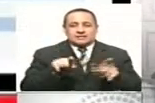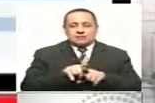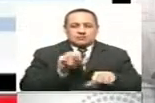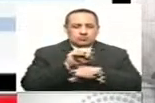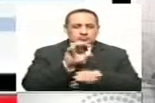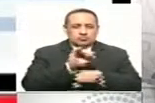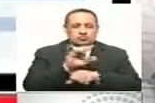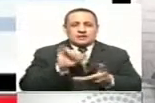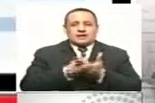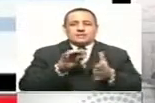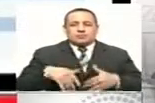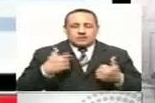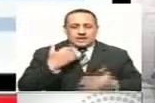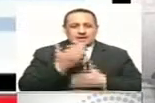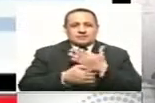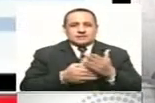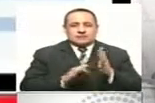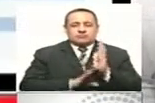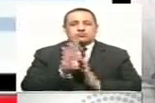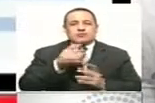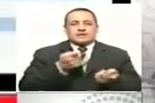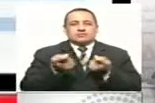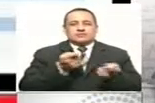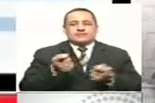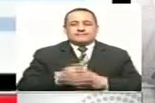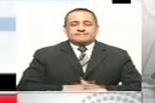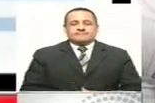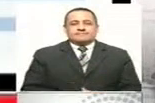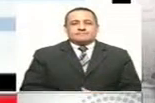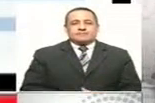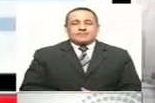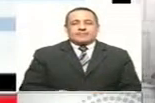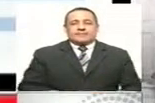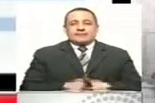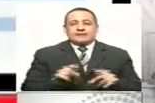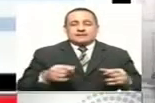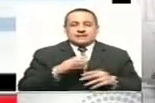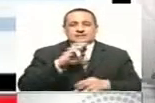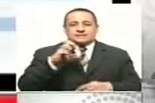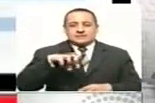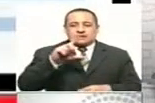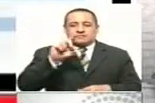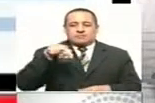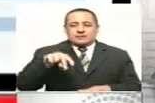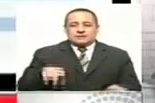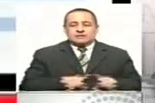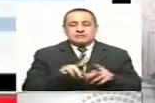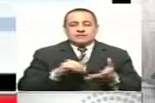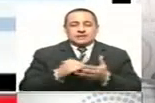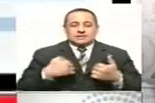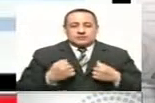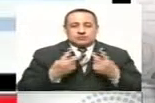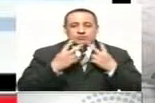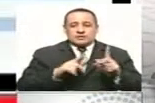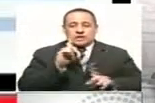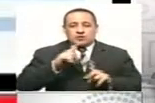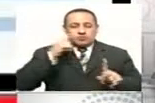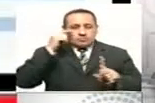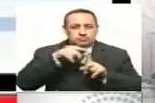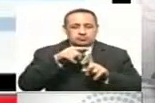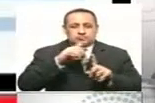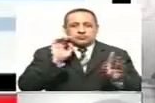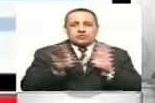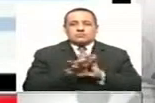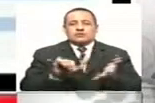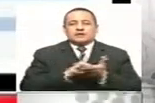que puedan llevar adelante la gestión pública. En cuanto a CEPLAN, por ejemplo, ahí tenemos algunas metas